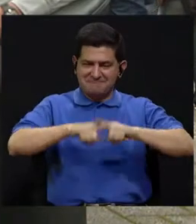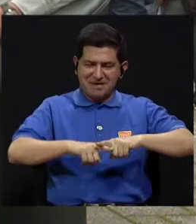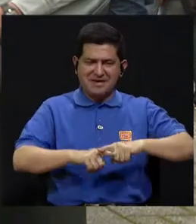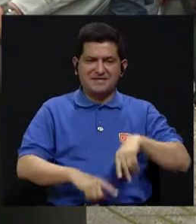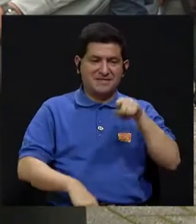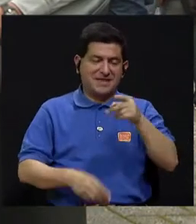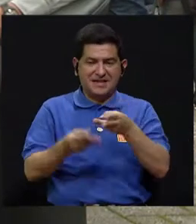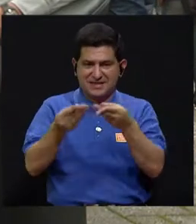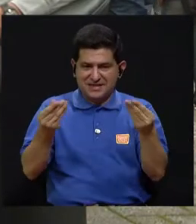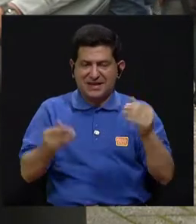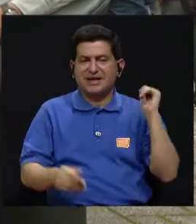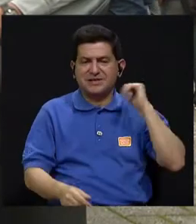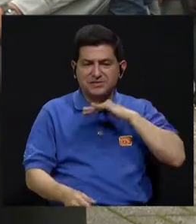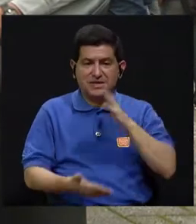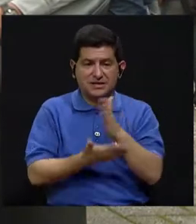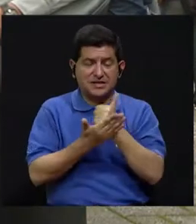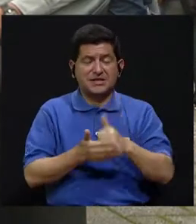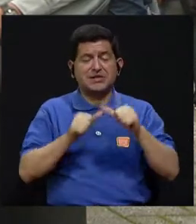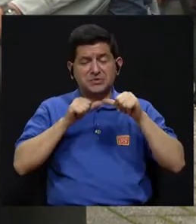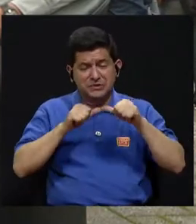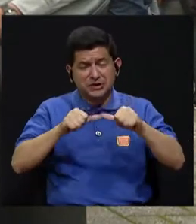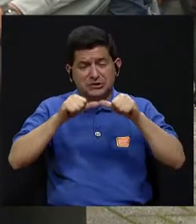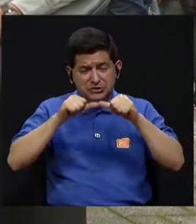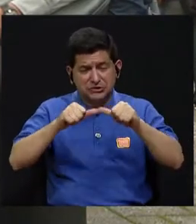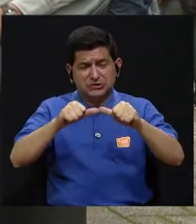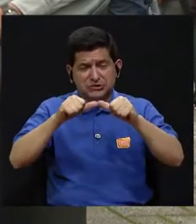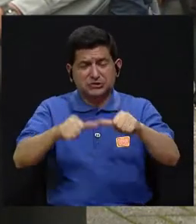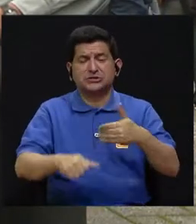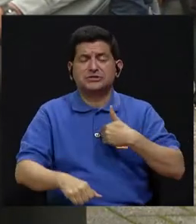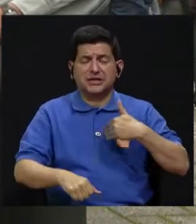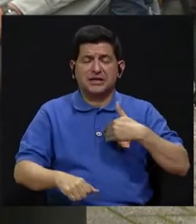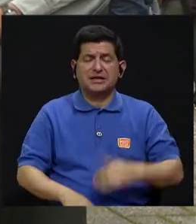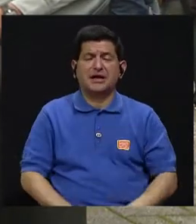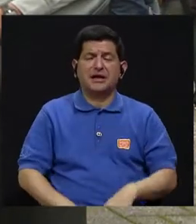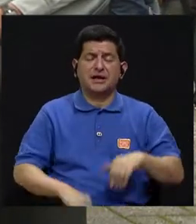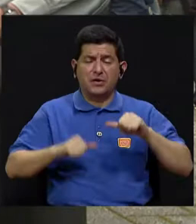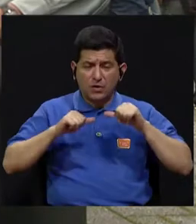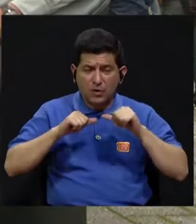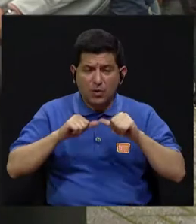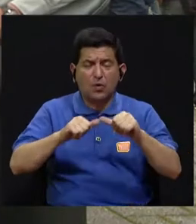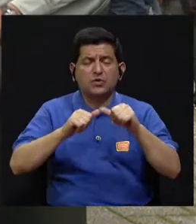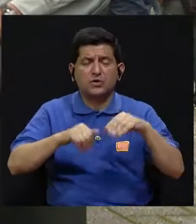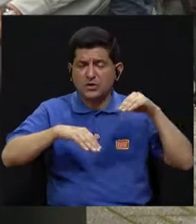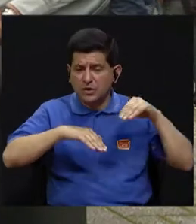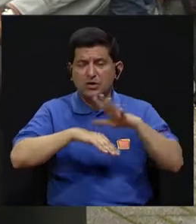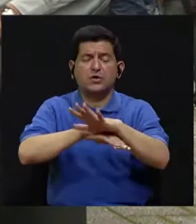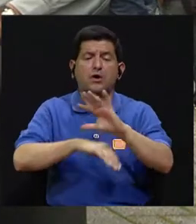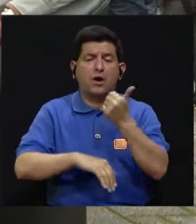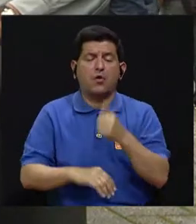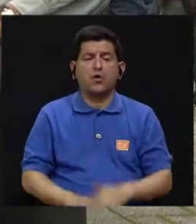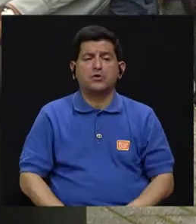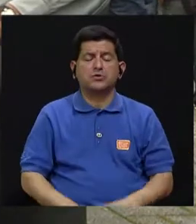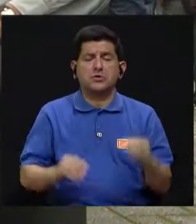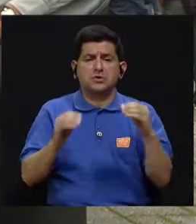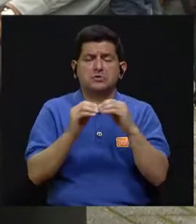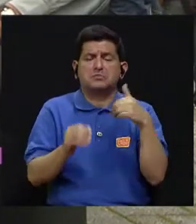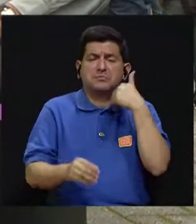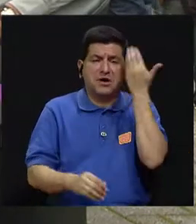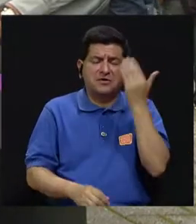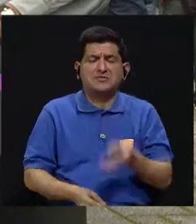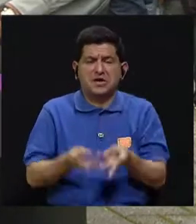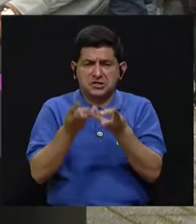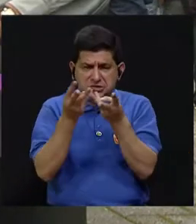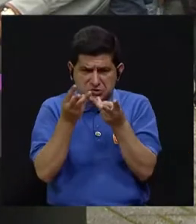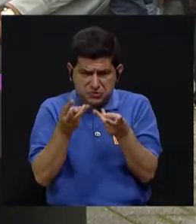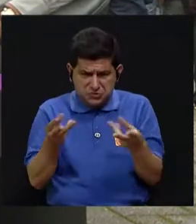del contaminante, hay contaminantes que son muy persistentes, entonces tienen tiempos de vida muy prolongados. Hay otros que son más susceptibles a